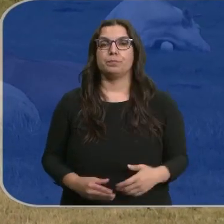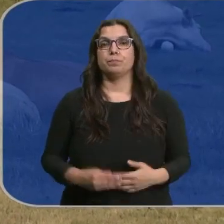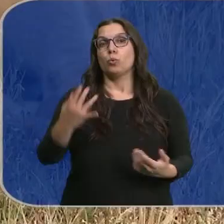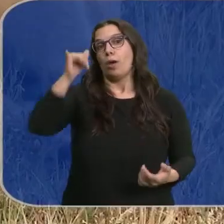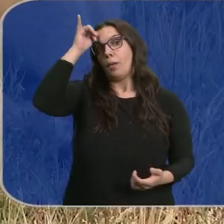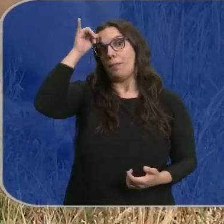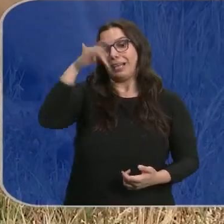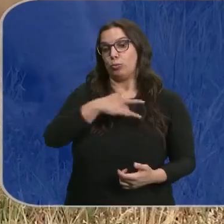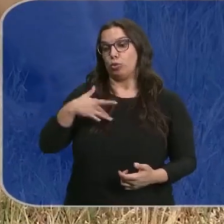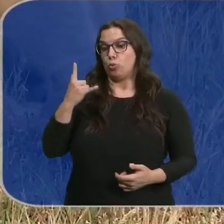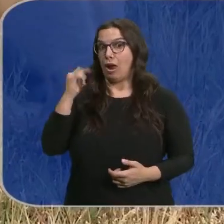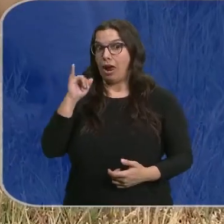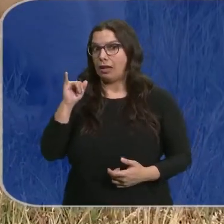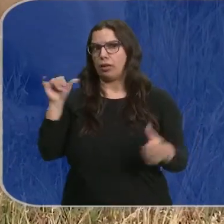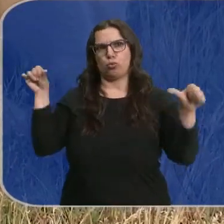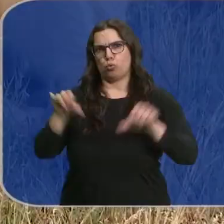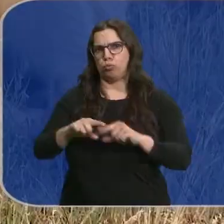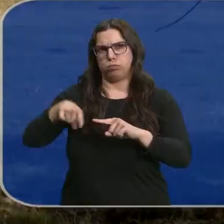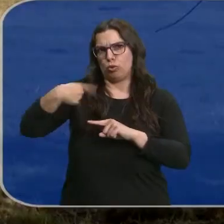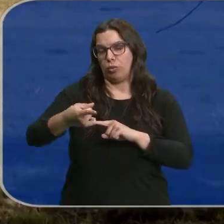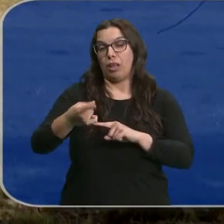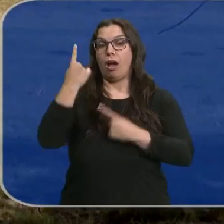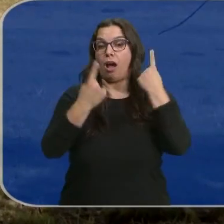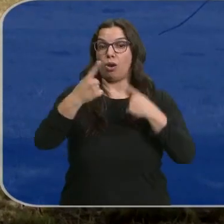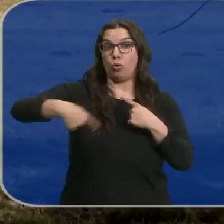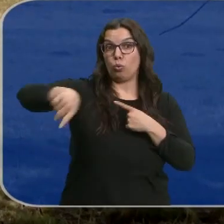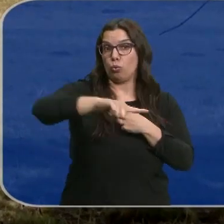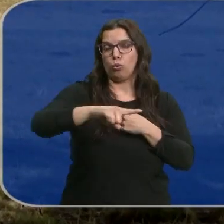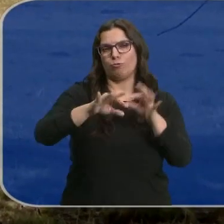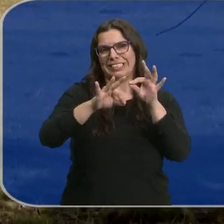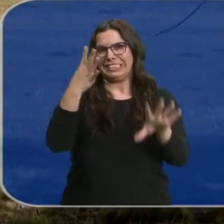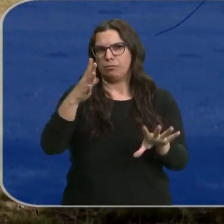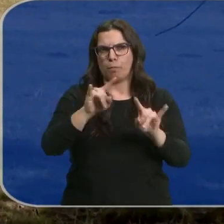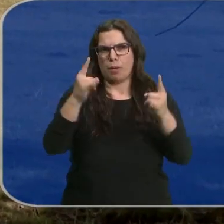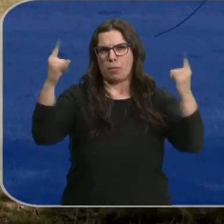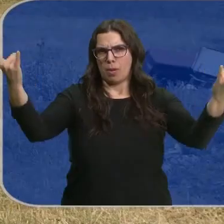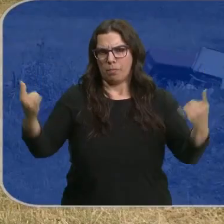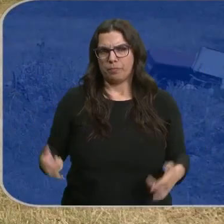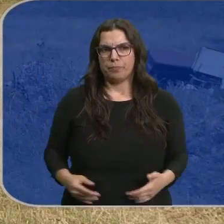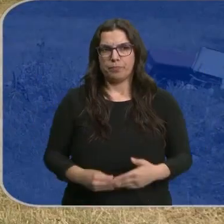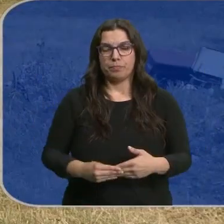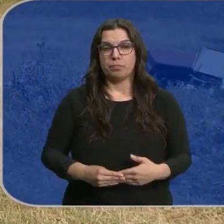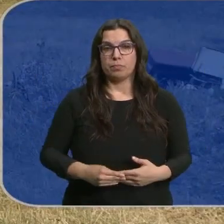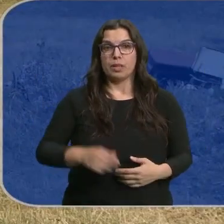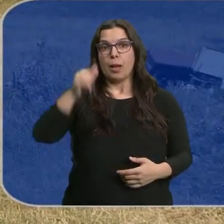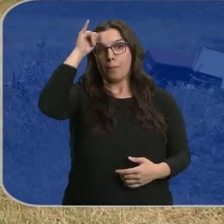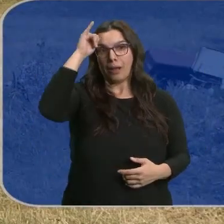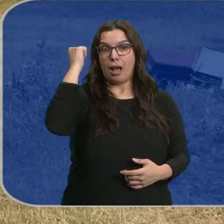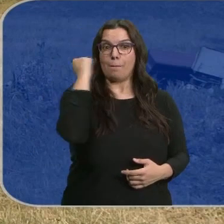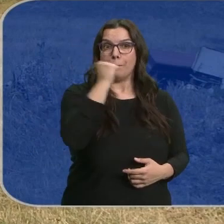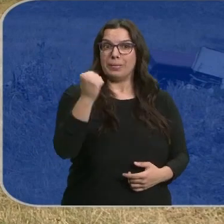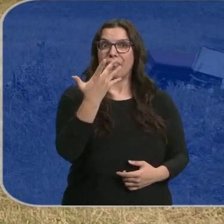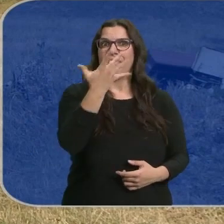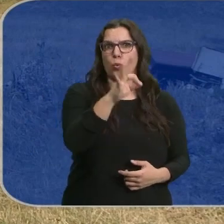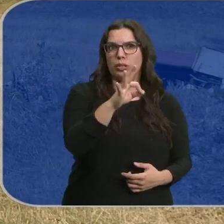Una vaca enferma de tuberculosis es una ruina y en algunas explotaciones la mala suerte se ha multiplicado por 50. Te matan 50, como a un amigo mío,